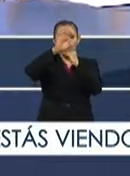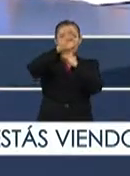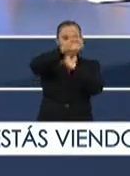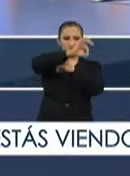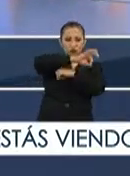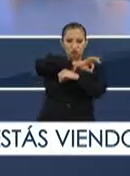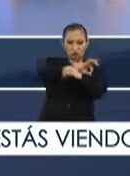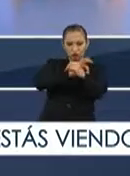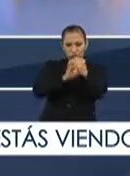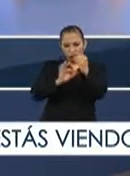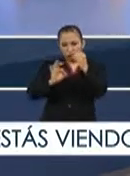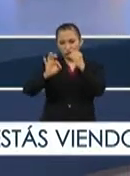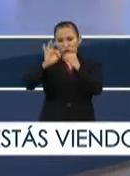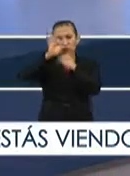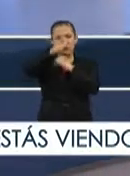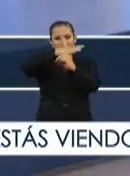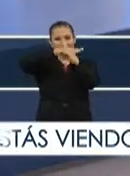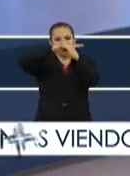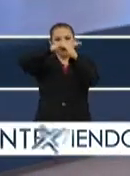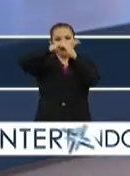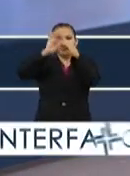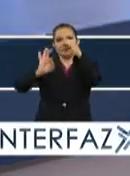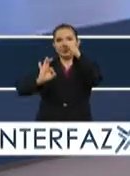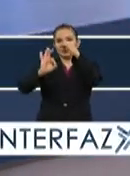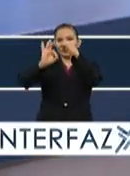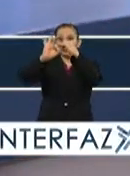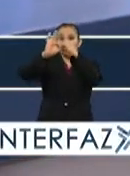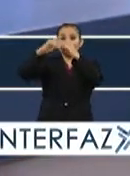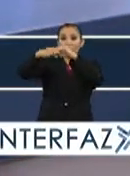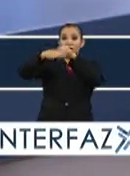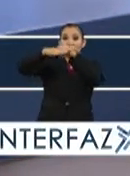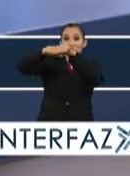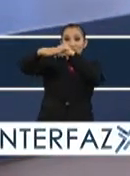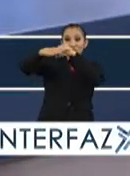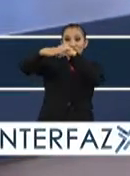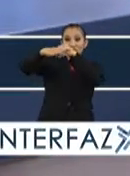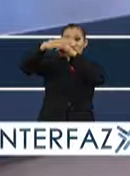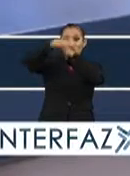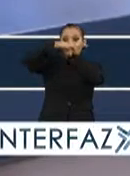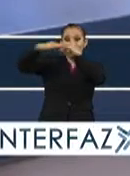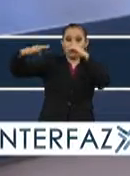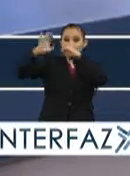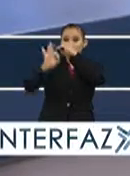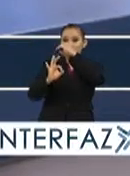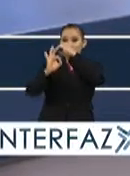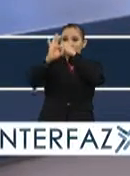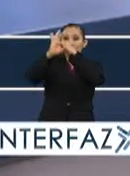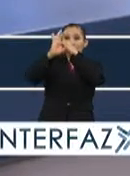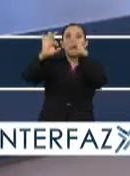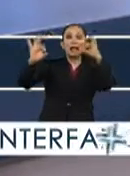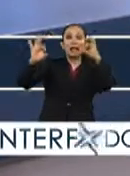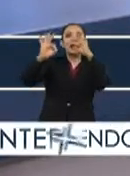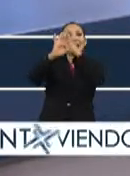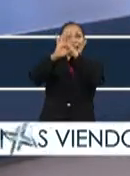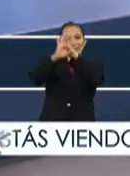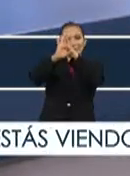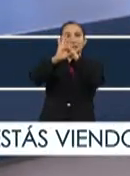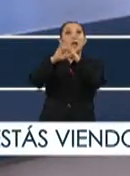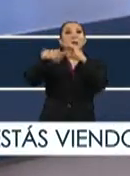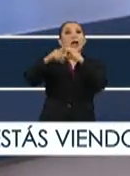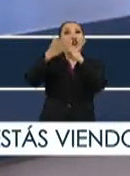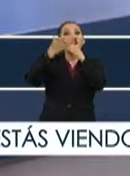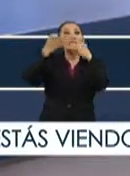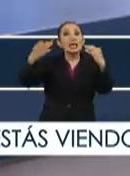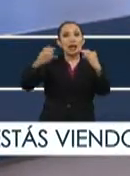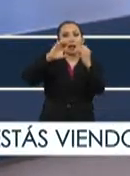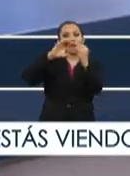la eclíptica y a veces abajo. Cuando lo toca el plano de la eclíptica es cuando tenemos un eclipse, pero como la Tierra